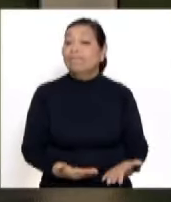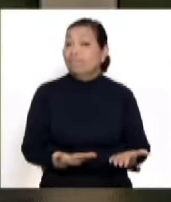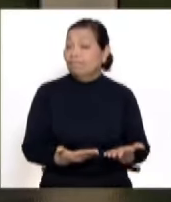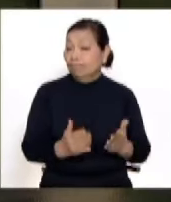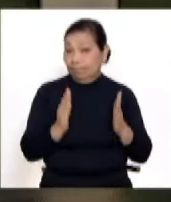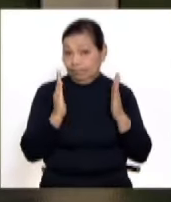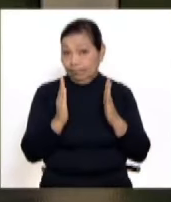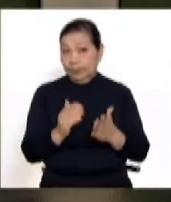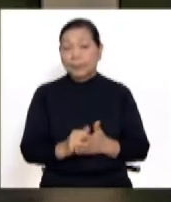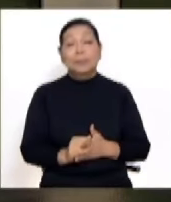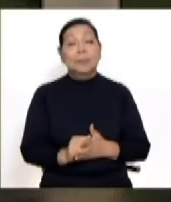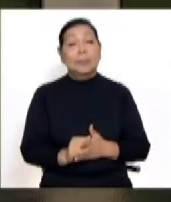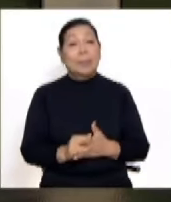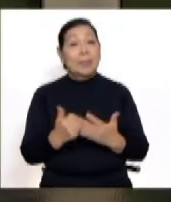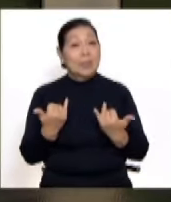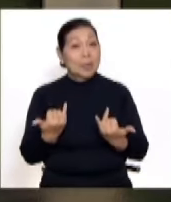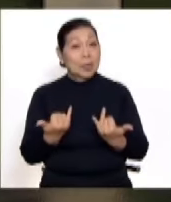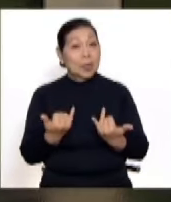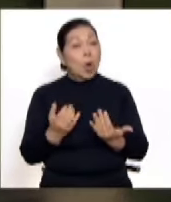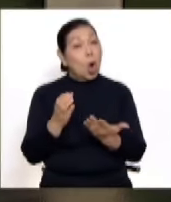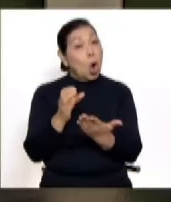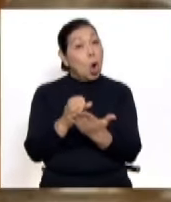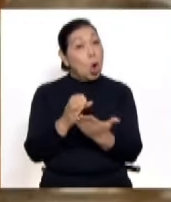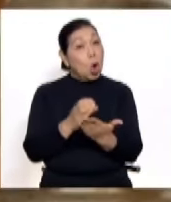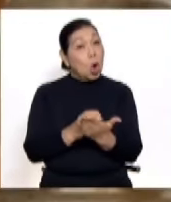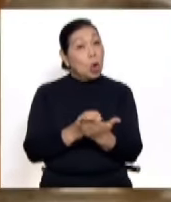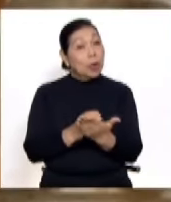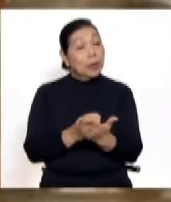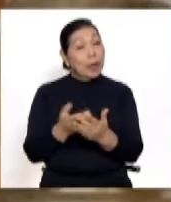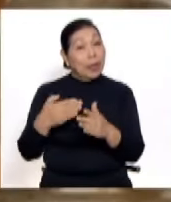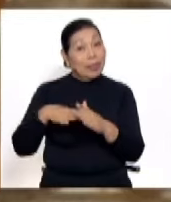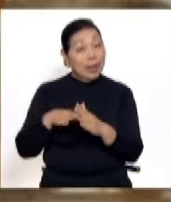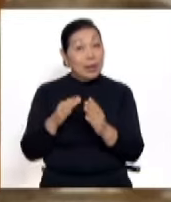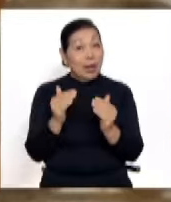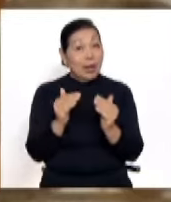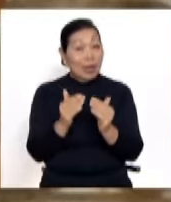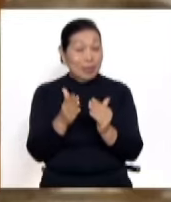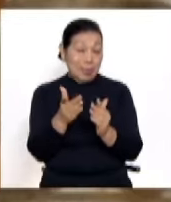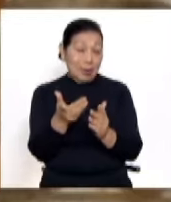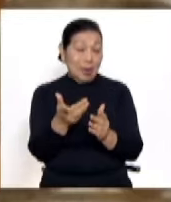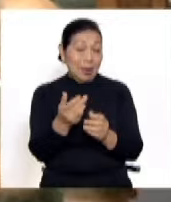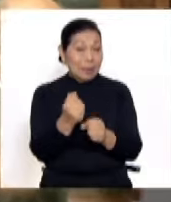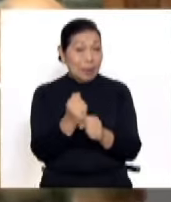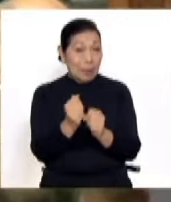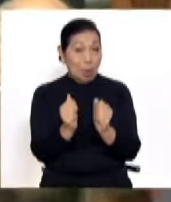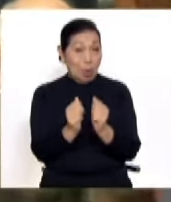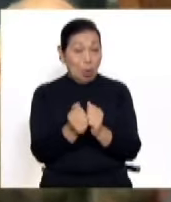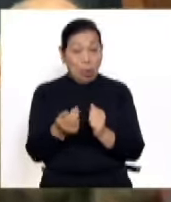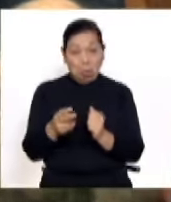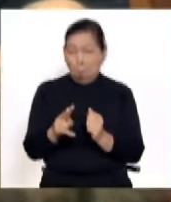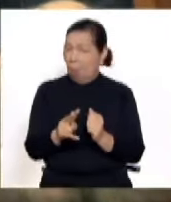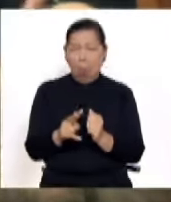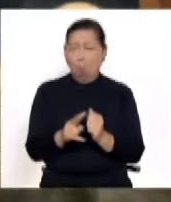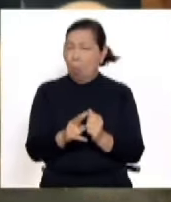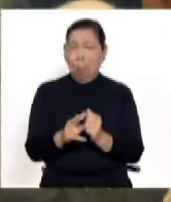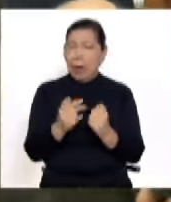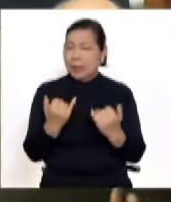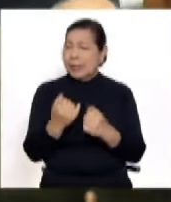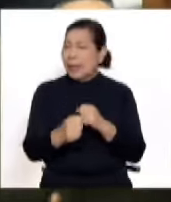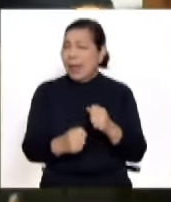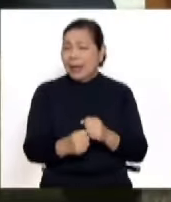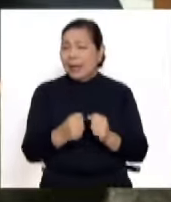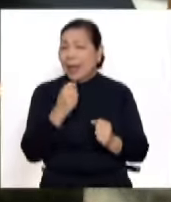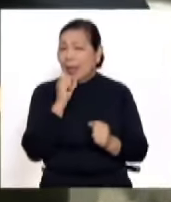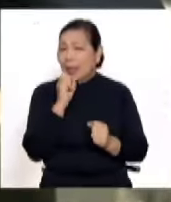Y ponga atención también a lo siguiente, y es que la contratación de locadores en el despacho presidencial no excedería el presupuesto asignado para este